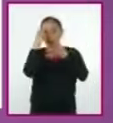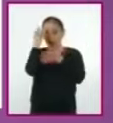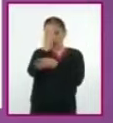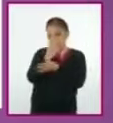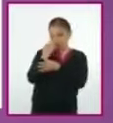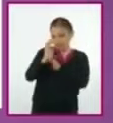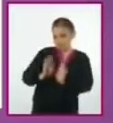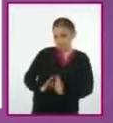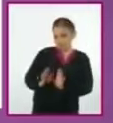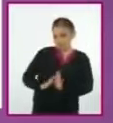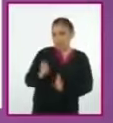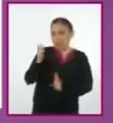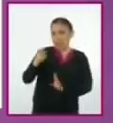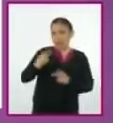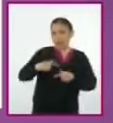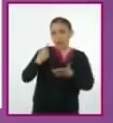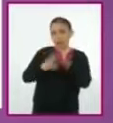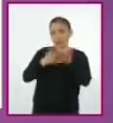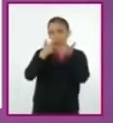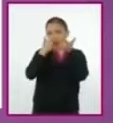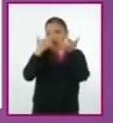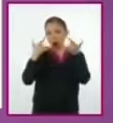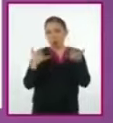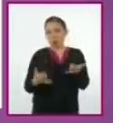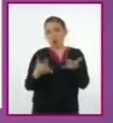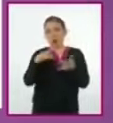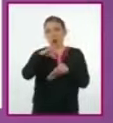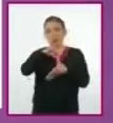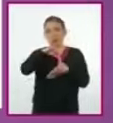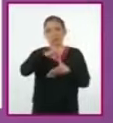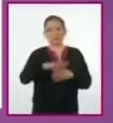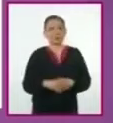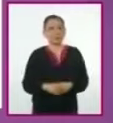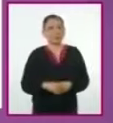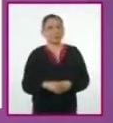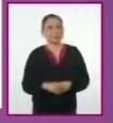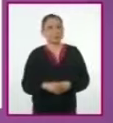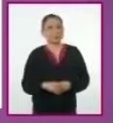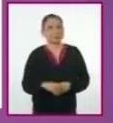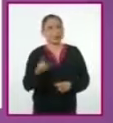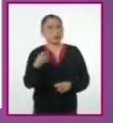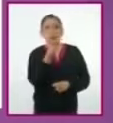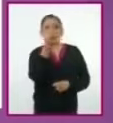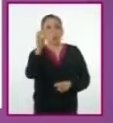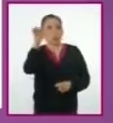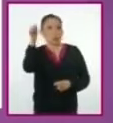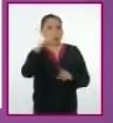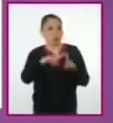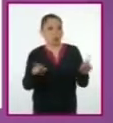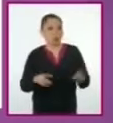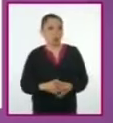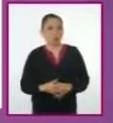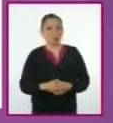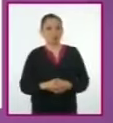las características de los personajes del cuento latinoamericano y de cualquier otro.